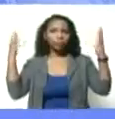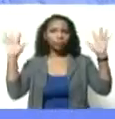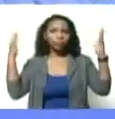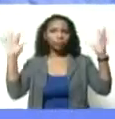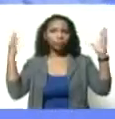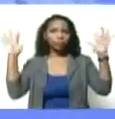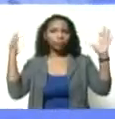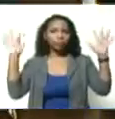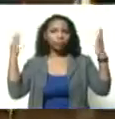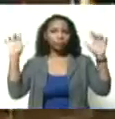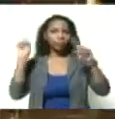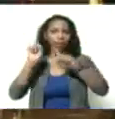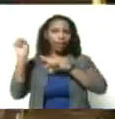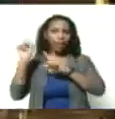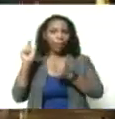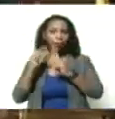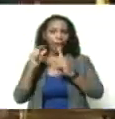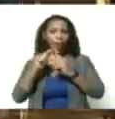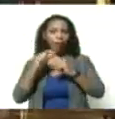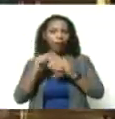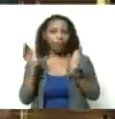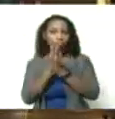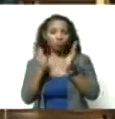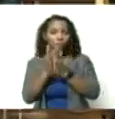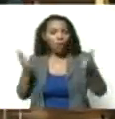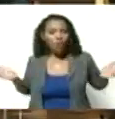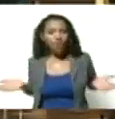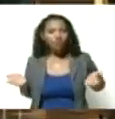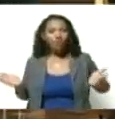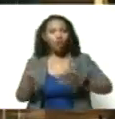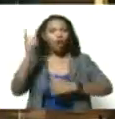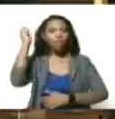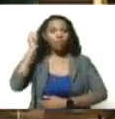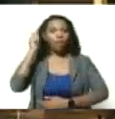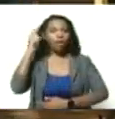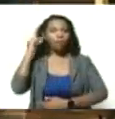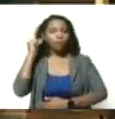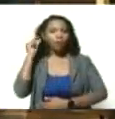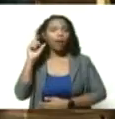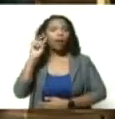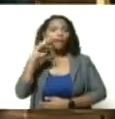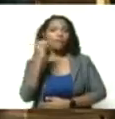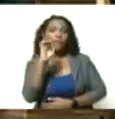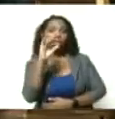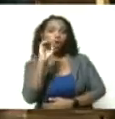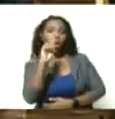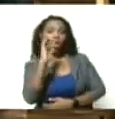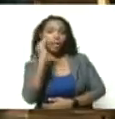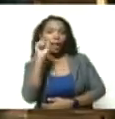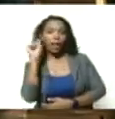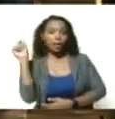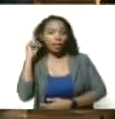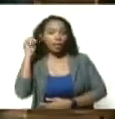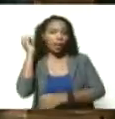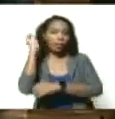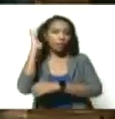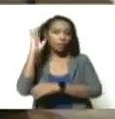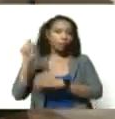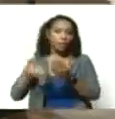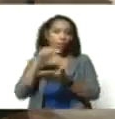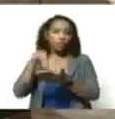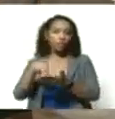Han sido las palabras emotivas de la diputada Victoria Mata en el Salón Elíptico, el Palacio